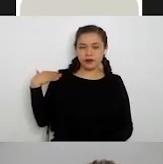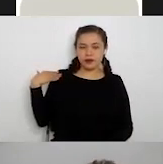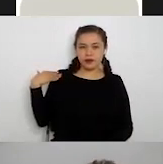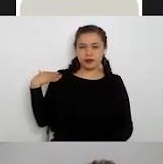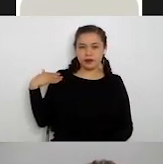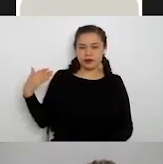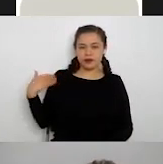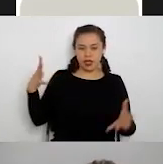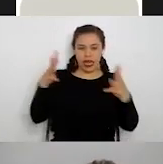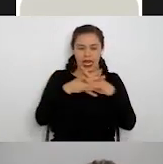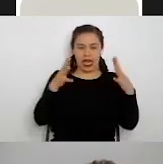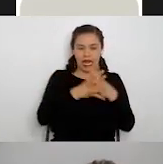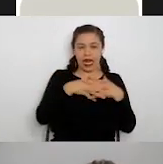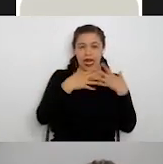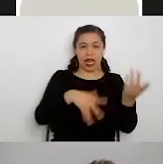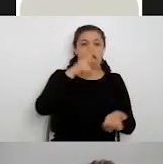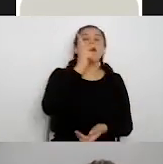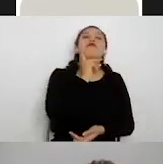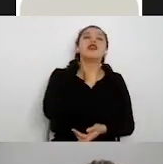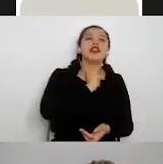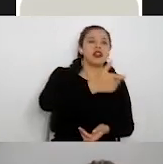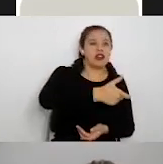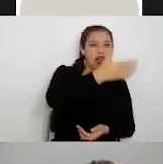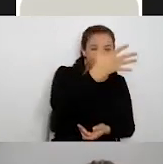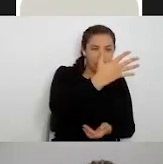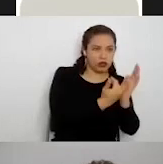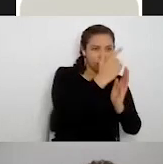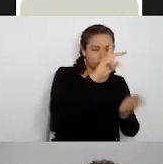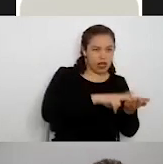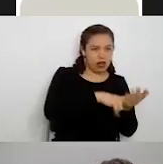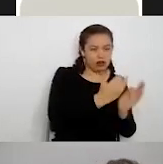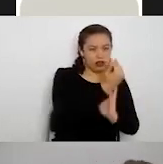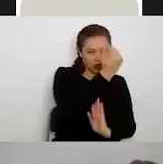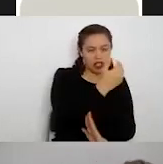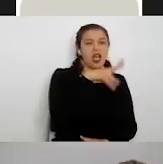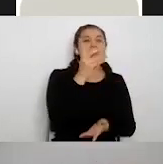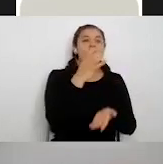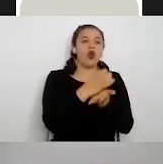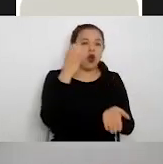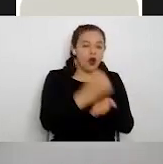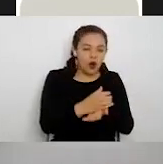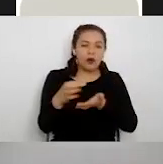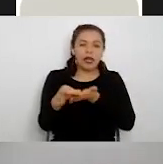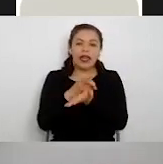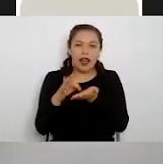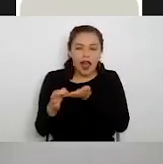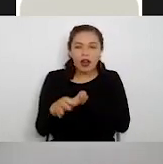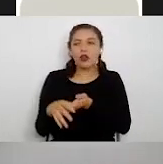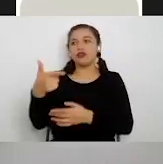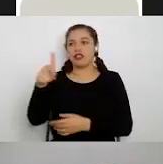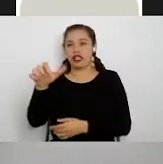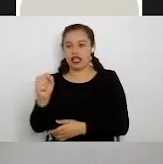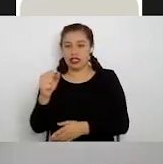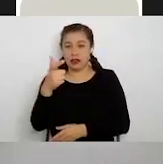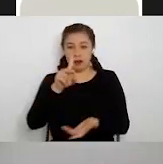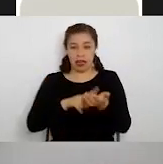hiciera que subiera el precio del petróleo, del cobre, de los granos, del gas y todas estas cosas,